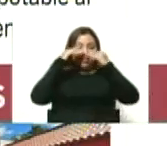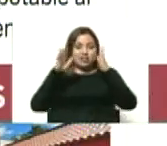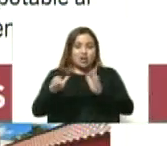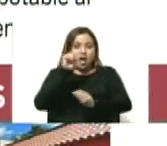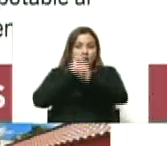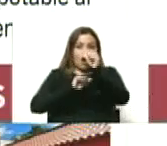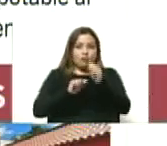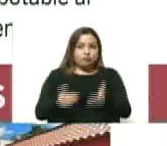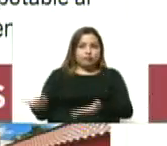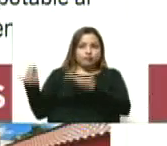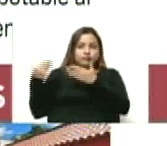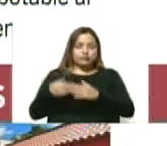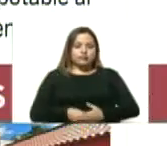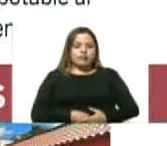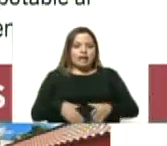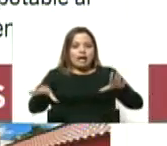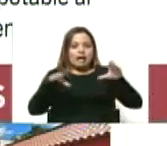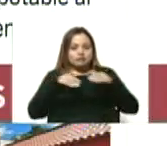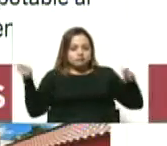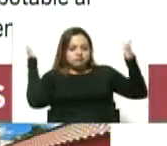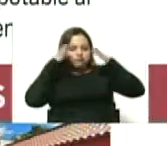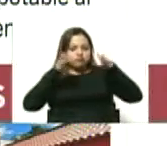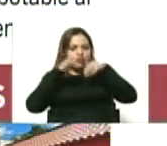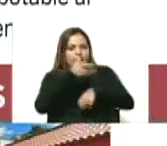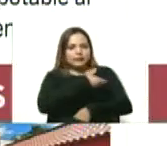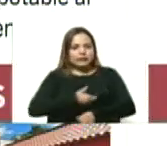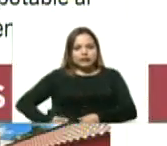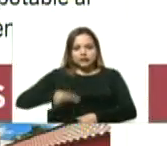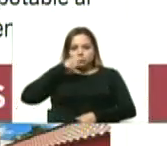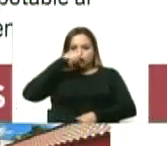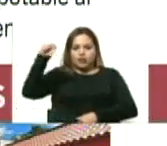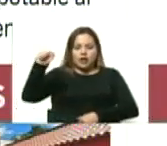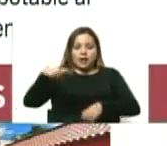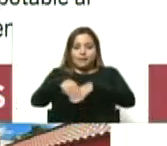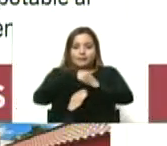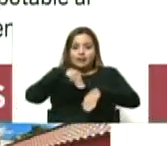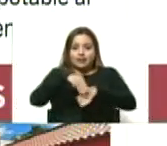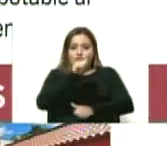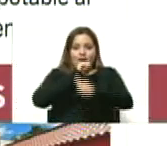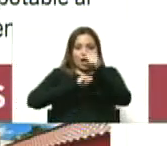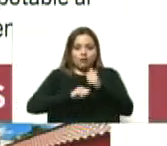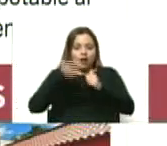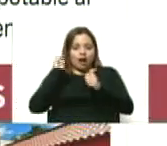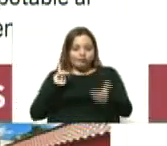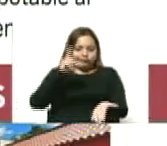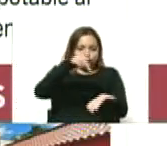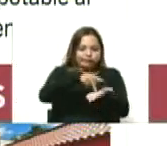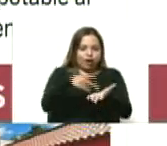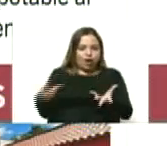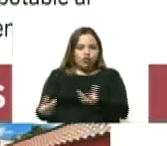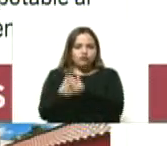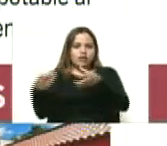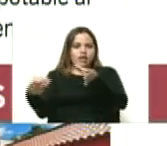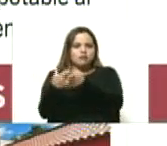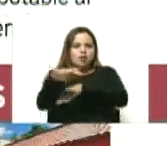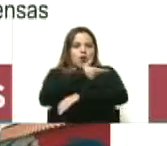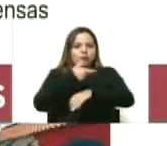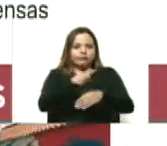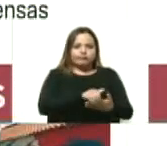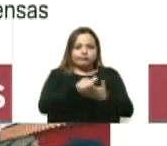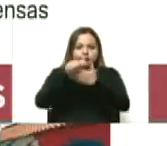Entérate, siguiendo instrucciones del presidente Nicolás Maduro, el ministro Rodolfo Marco Torres se desplegó junto al equipo de gobierno liderado por la